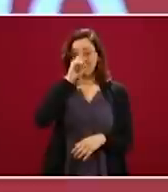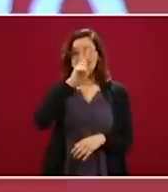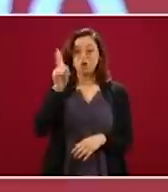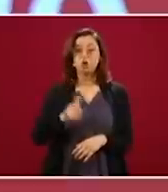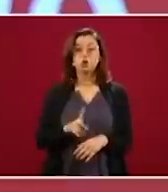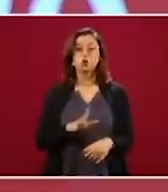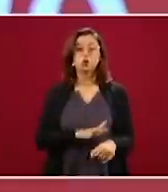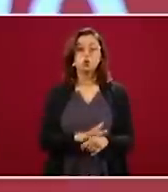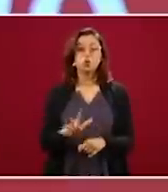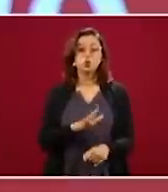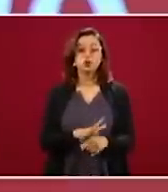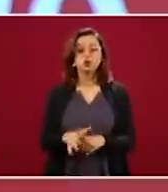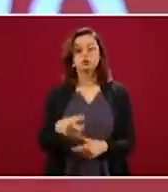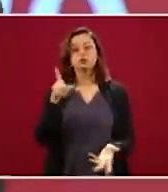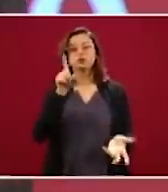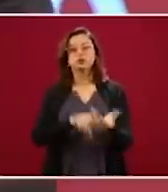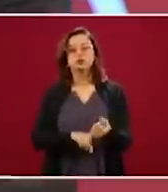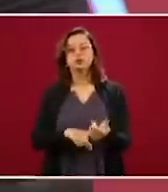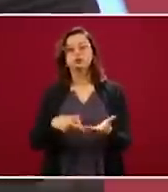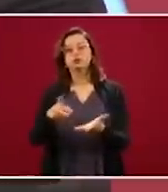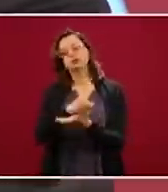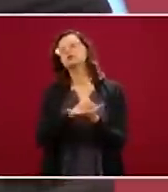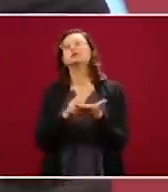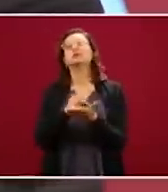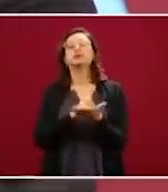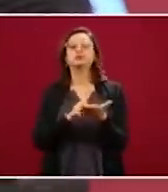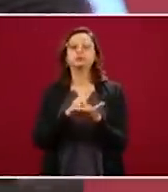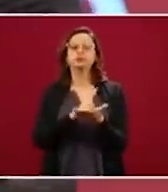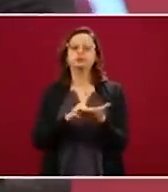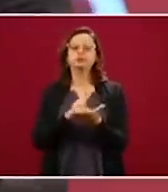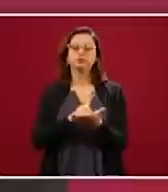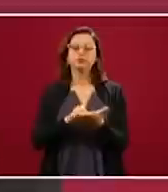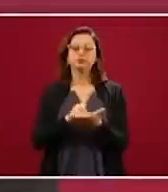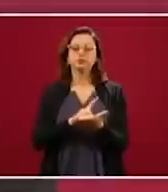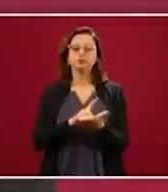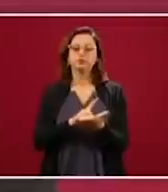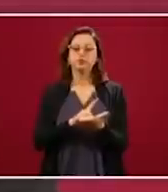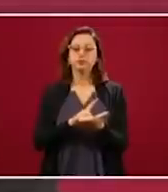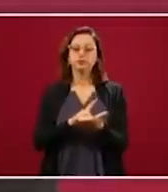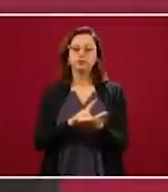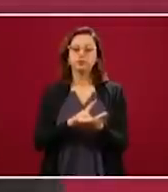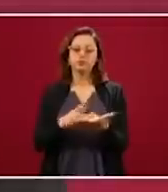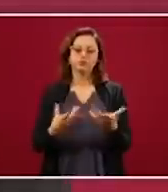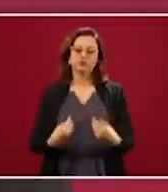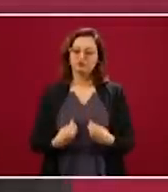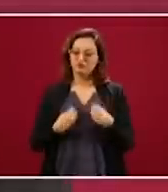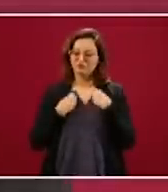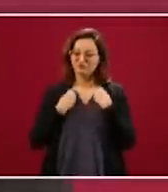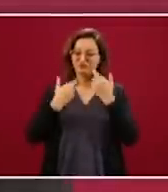hay drogas que destruyen vidas